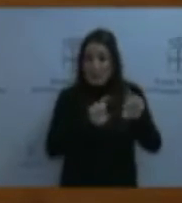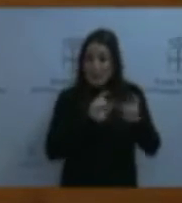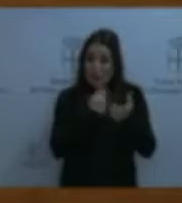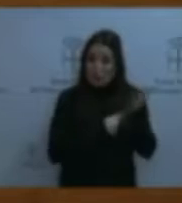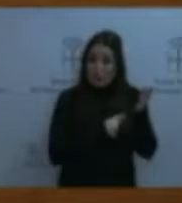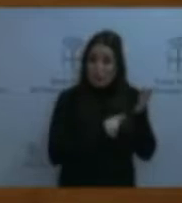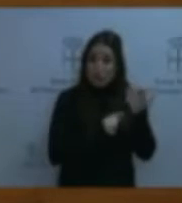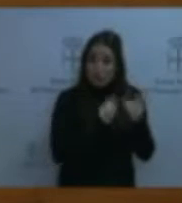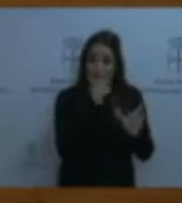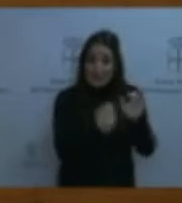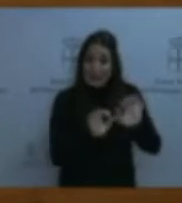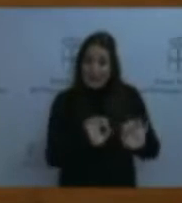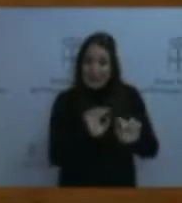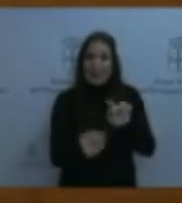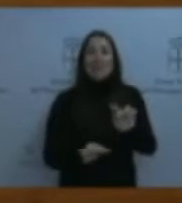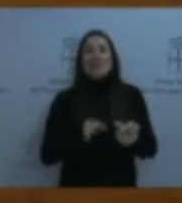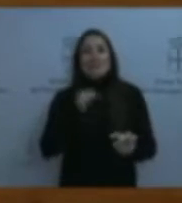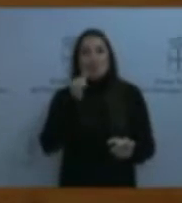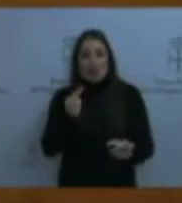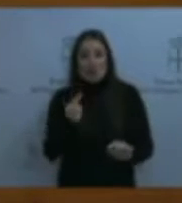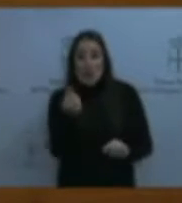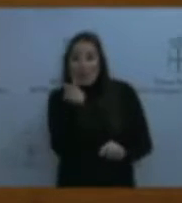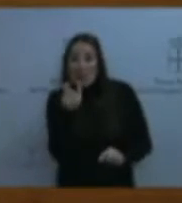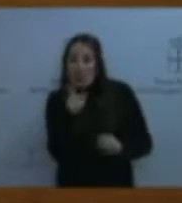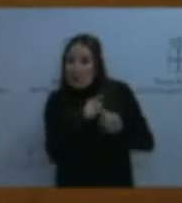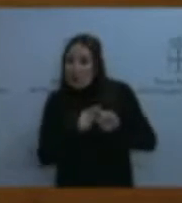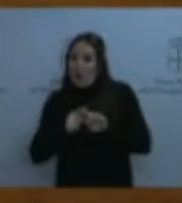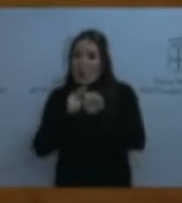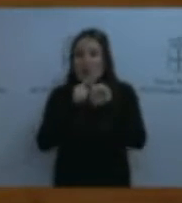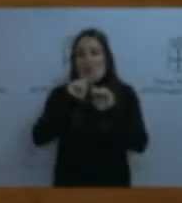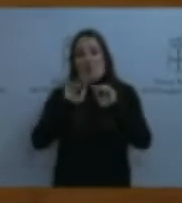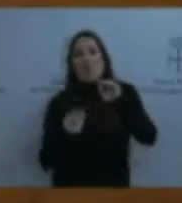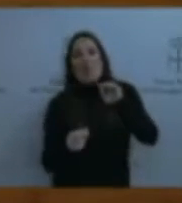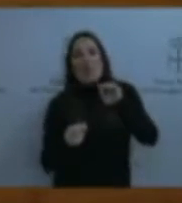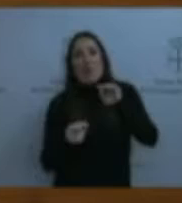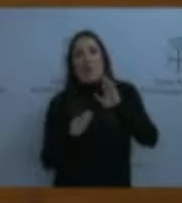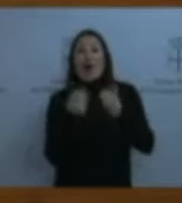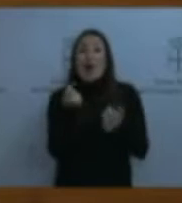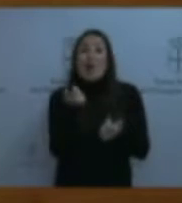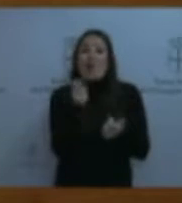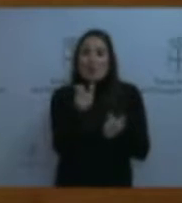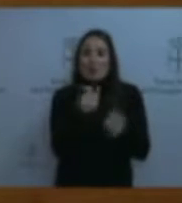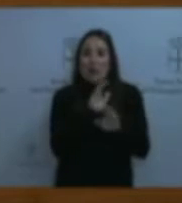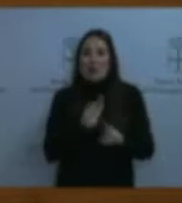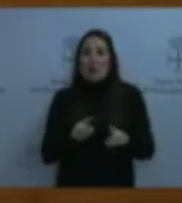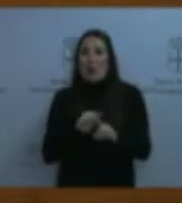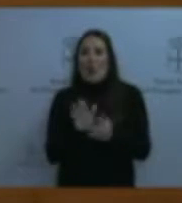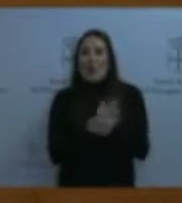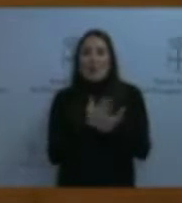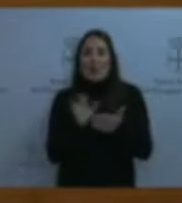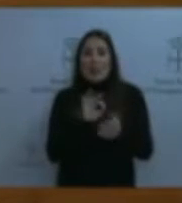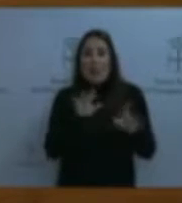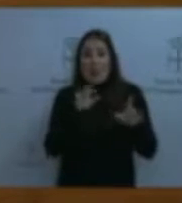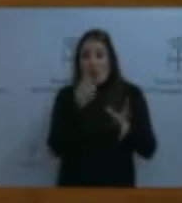al final baja los precios medios de la compra por venta a precios de intervención de mantequilla y leche en